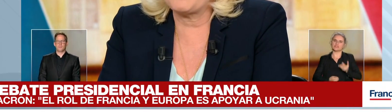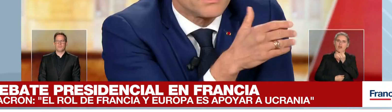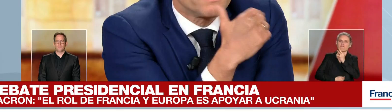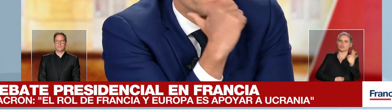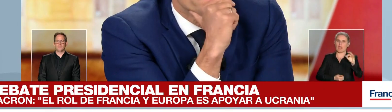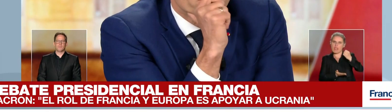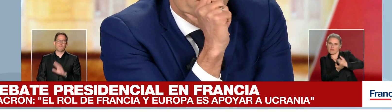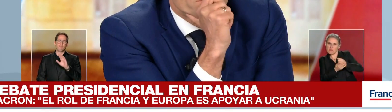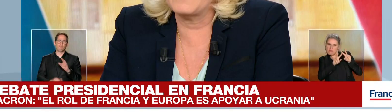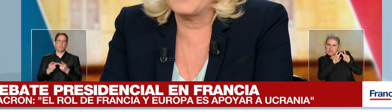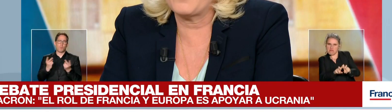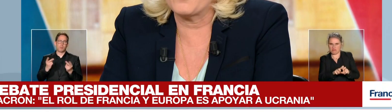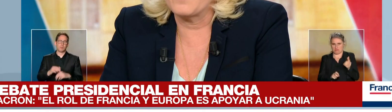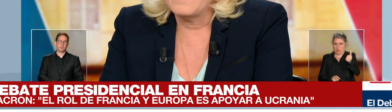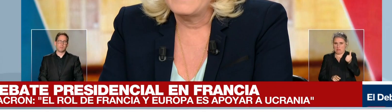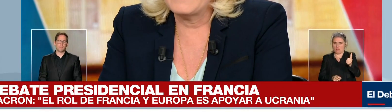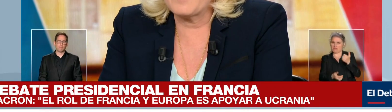de los servicios franceses. Es público.